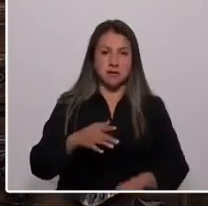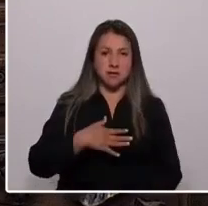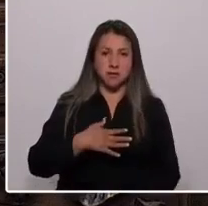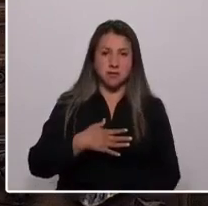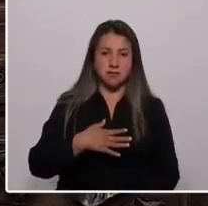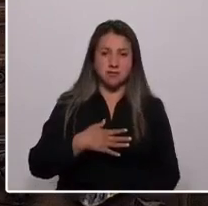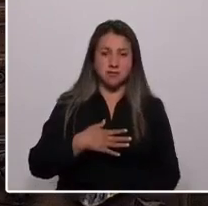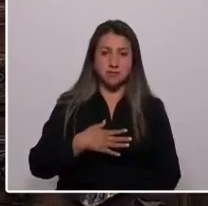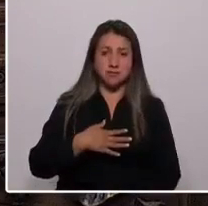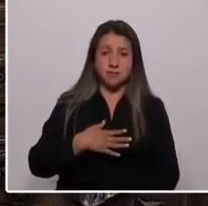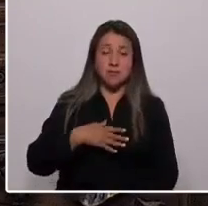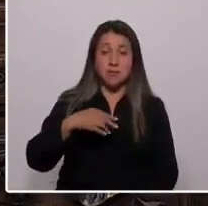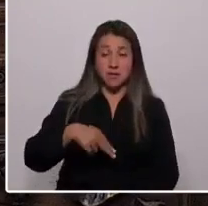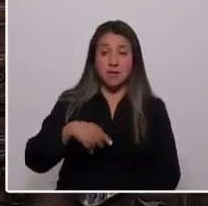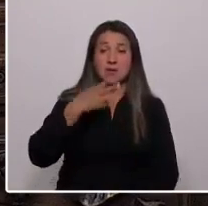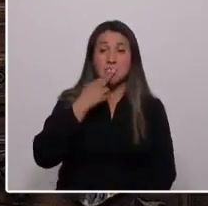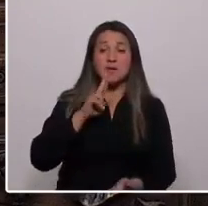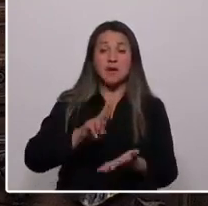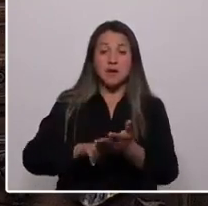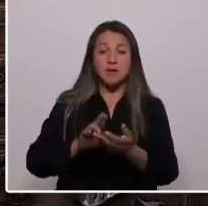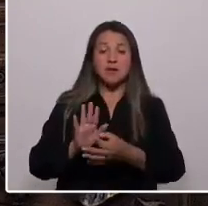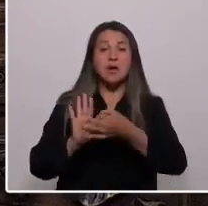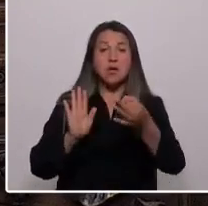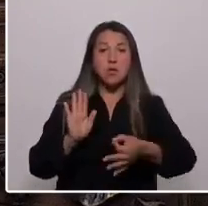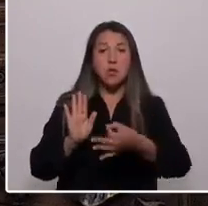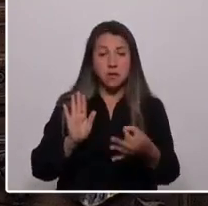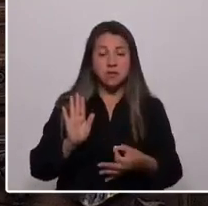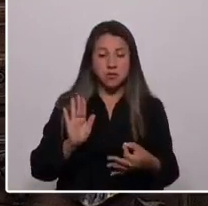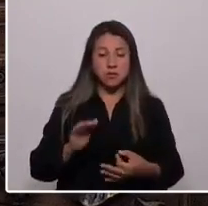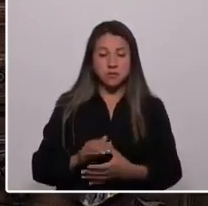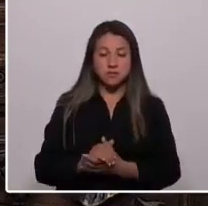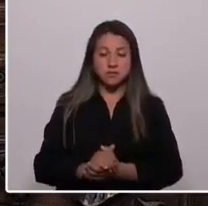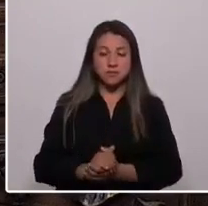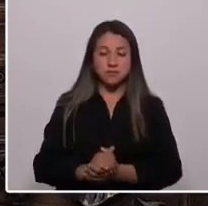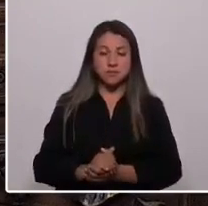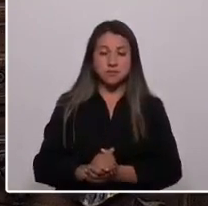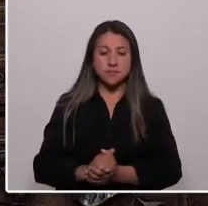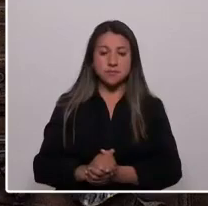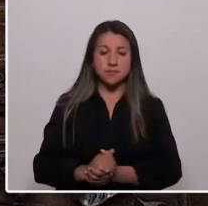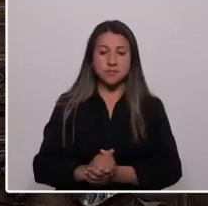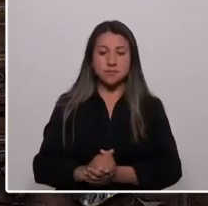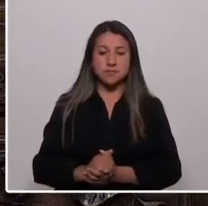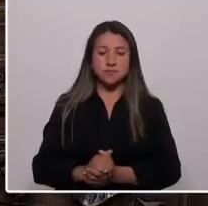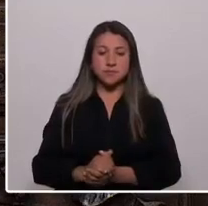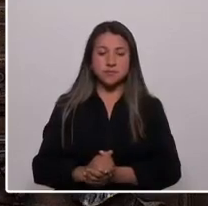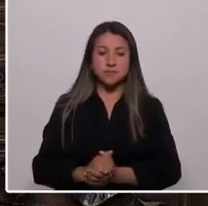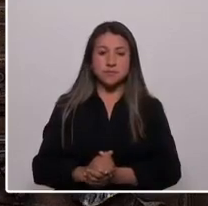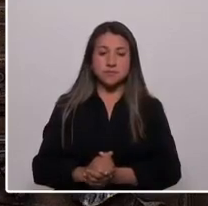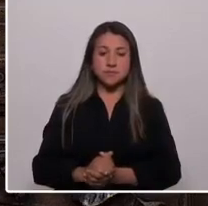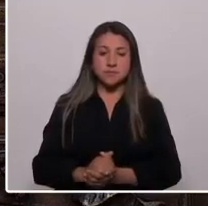en esta carta le estoy contando también de que